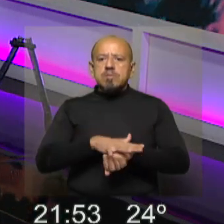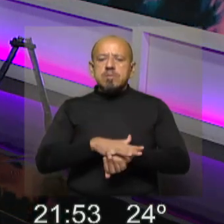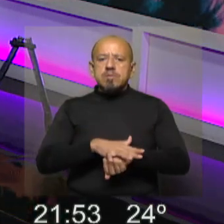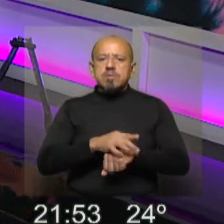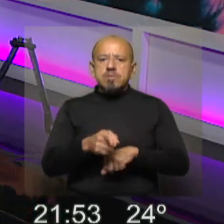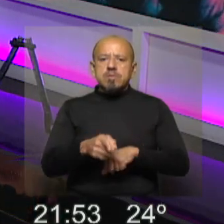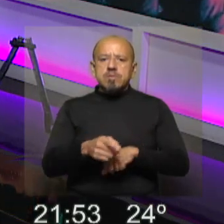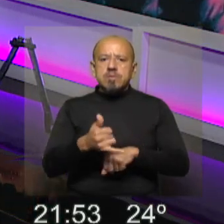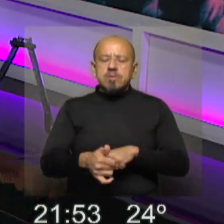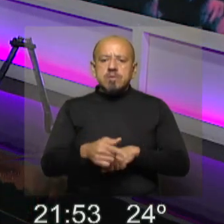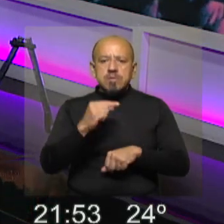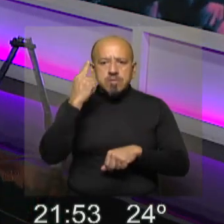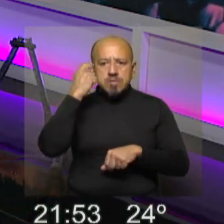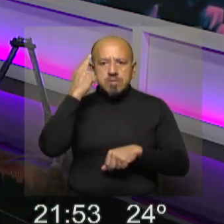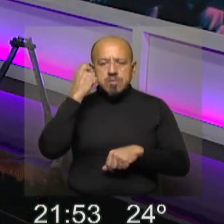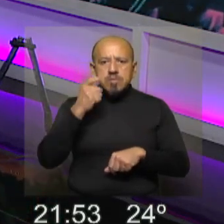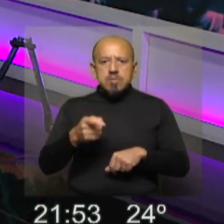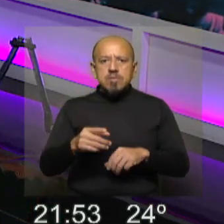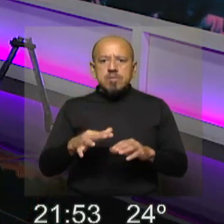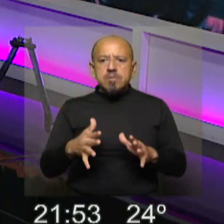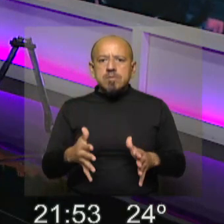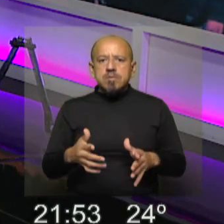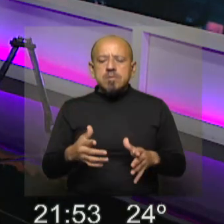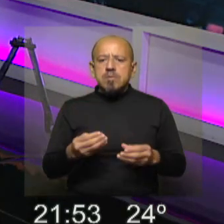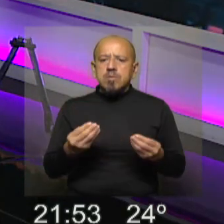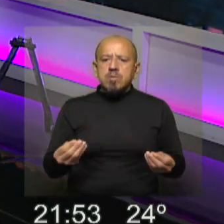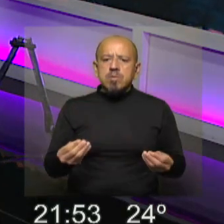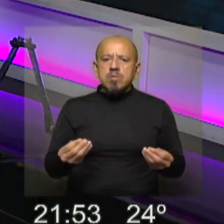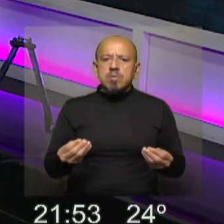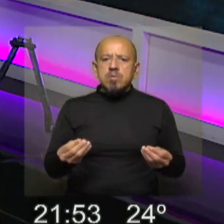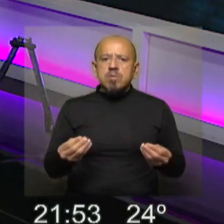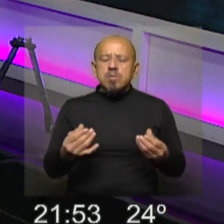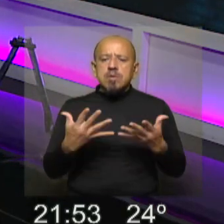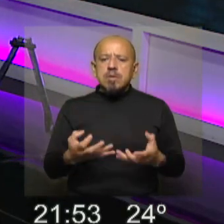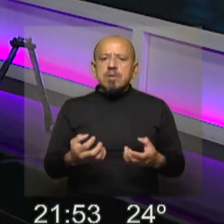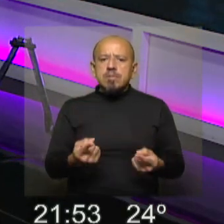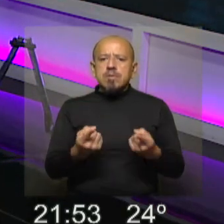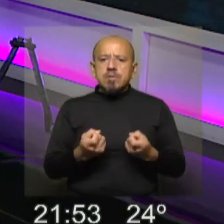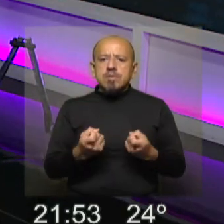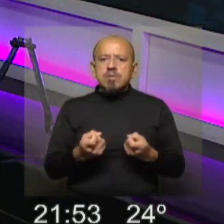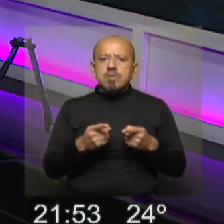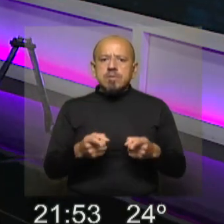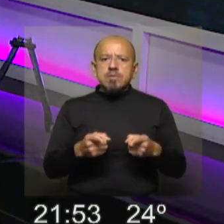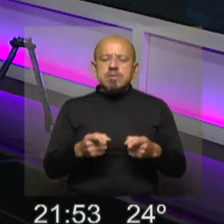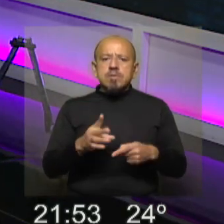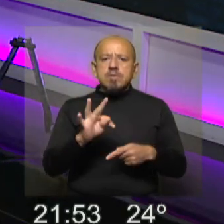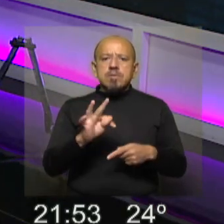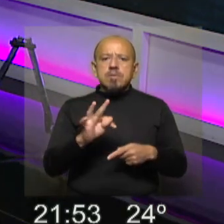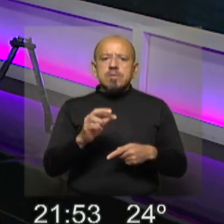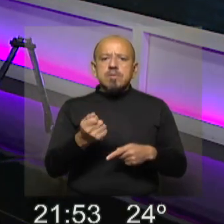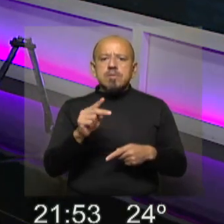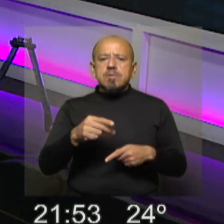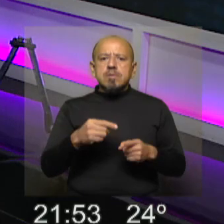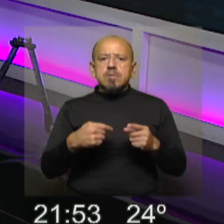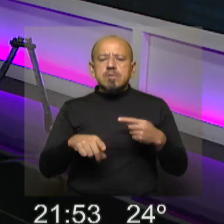al momento de tener esa experiencia, también un poco ver de qué manera uno quería expresar y necesitaba expresar el tango desde el sentimiento más